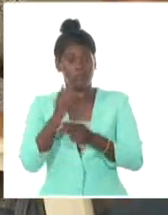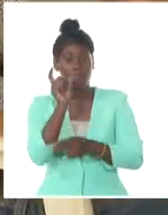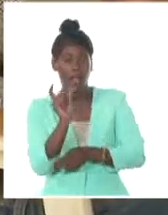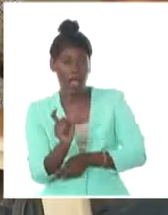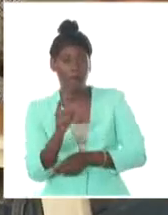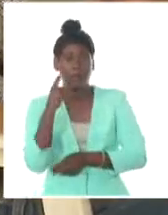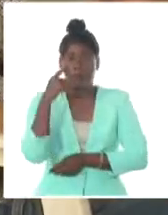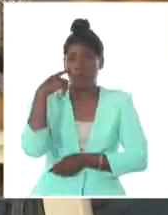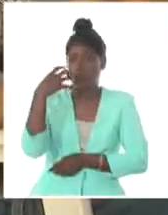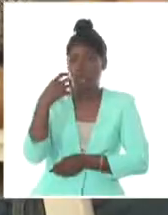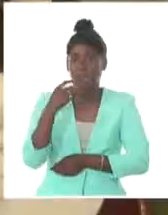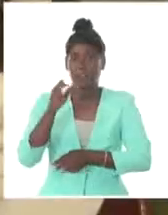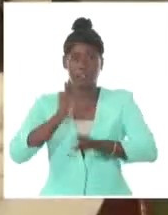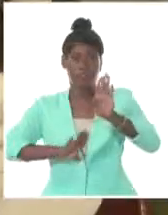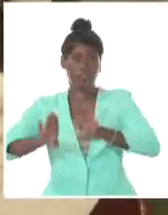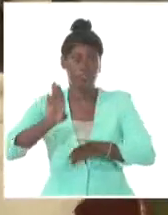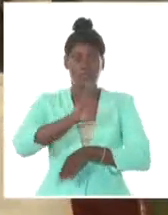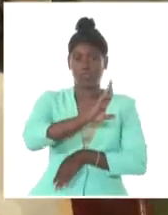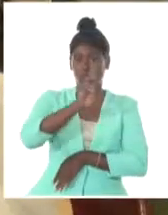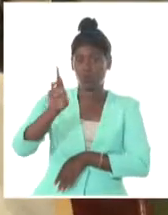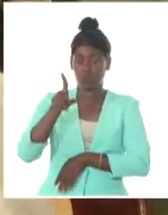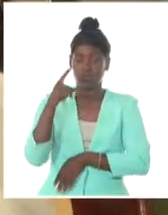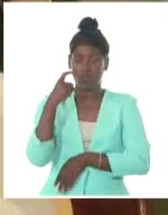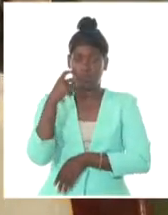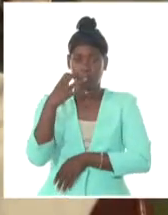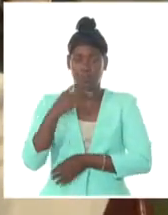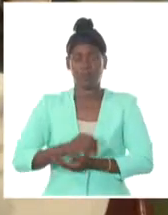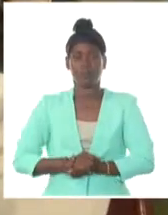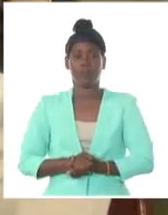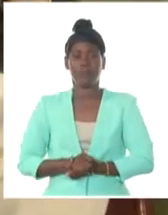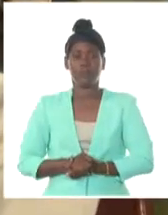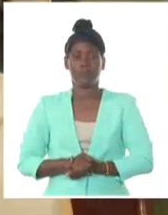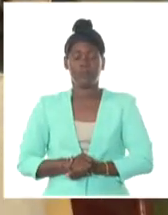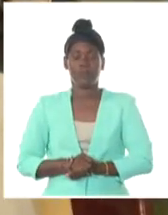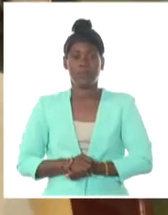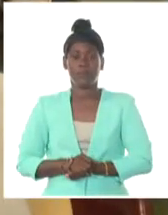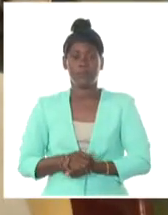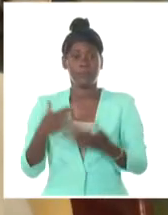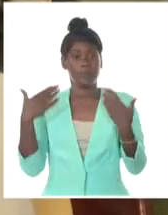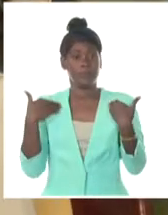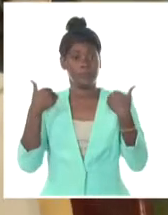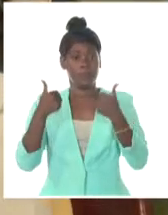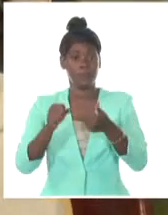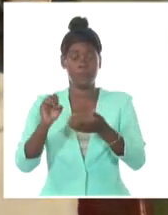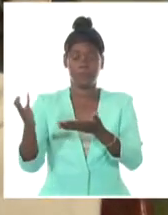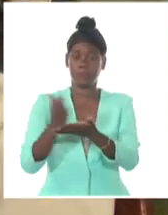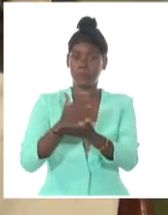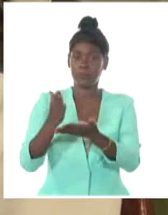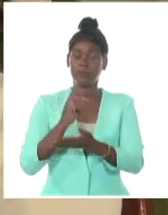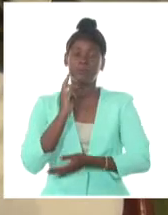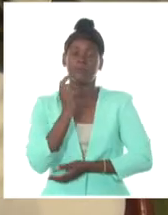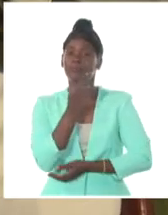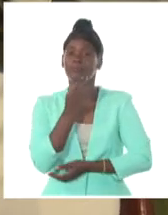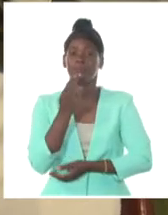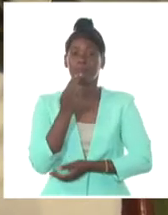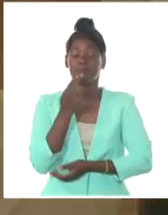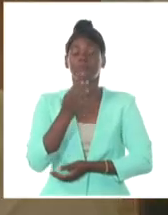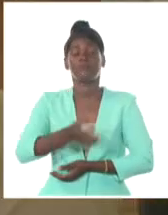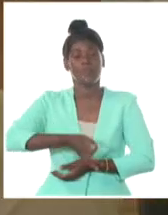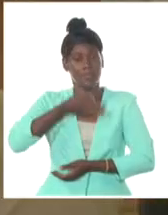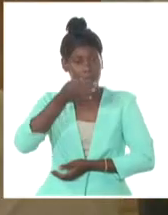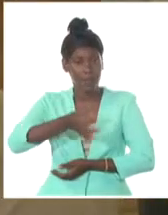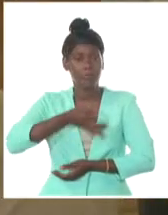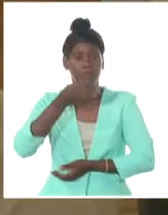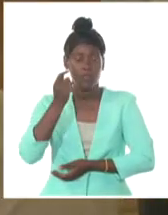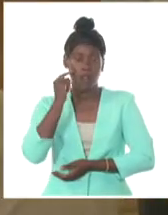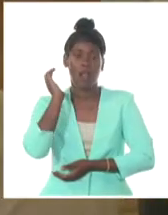se sacan de su contexto original. El director de la revista Onda de la Sociedad Cultural José Martí, José Rafael Polanco, quien conduce